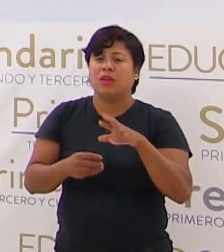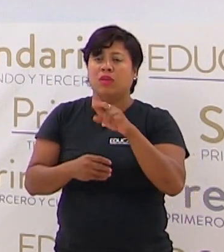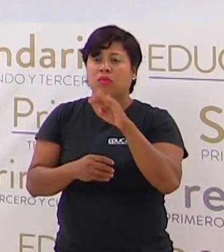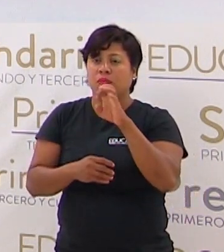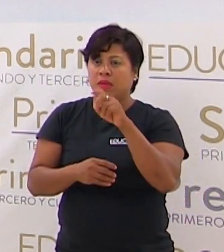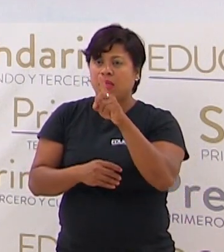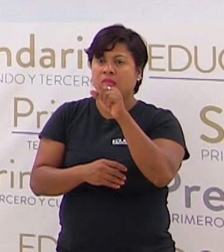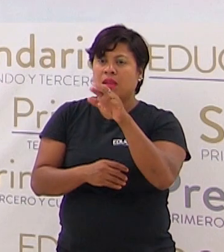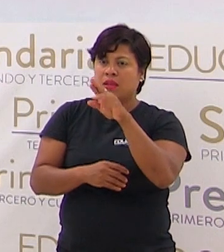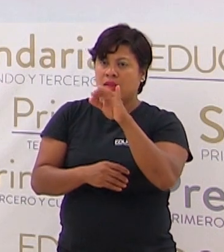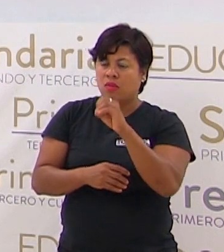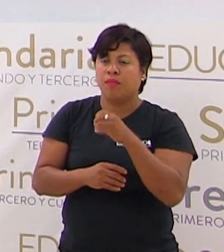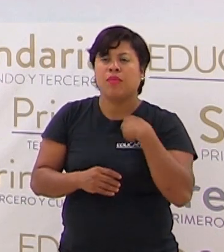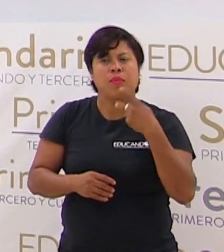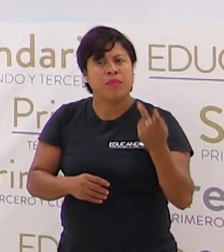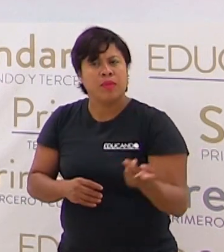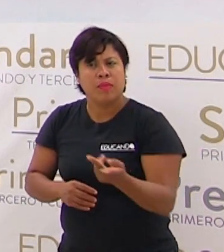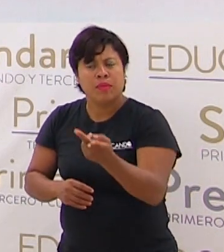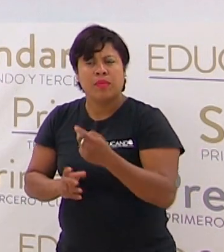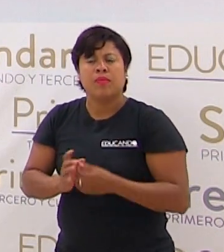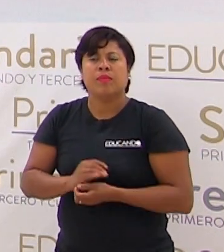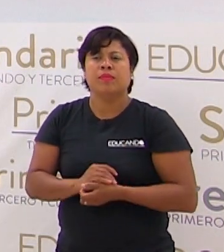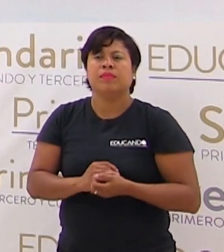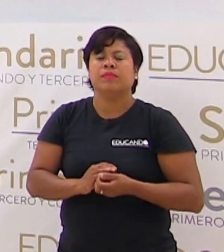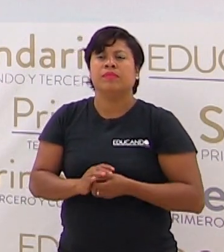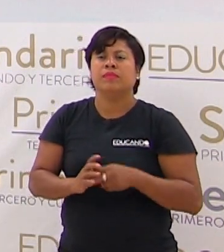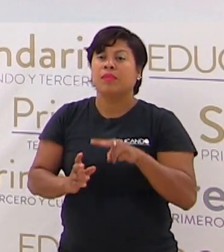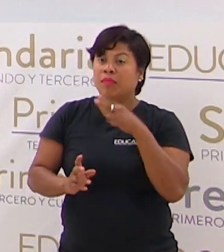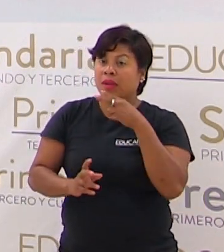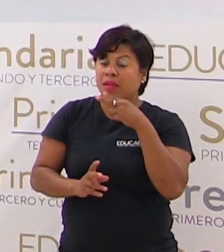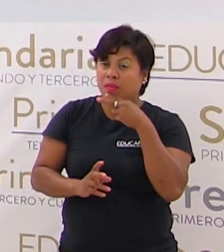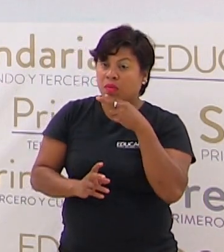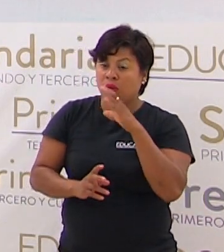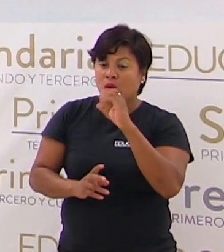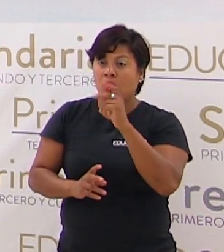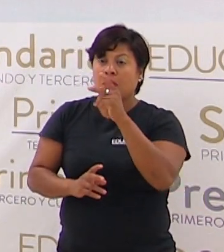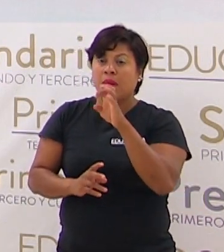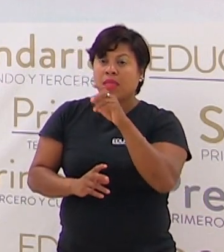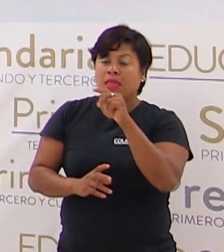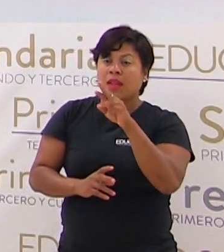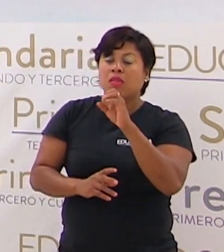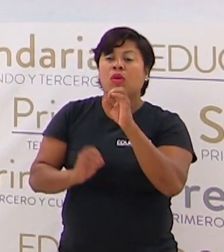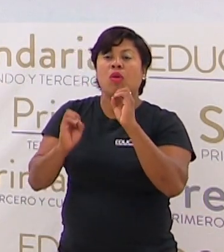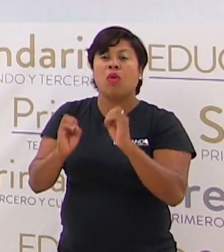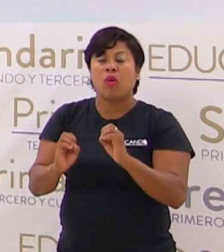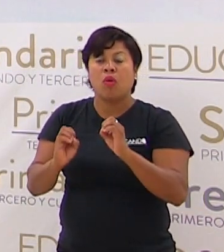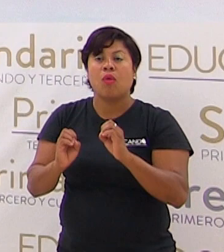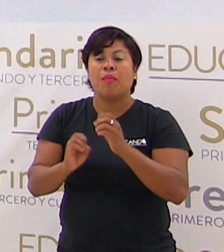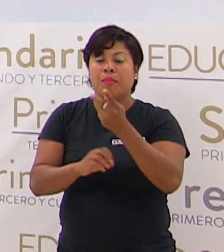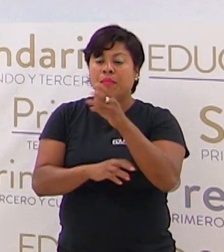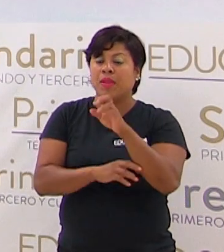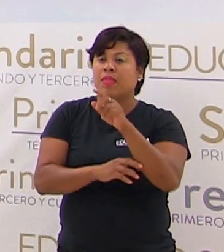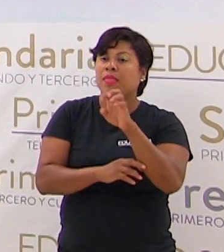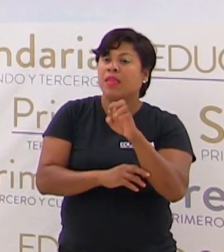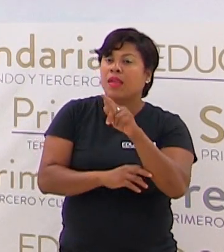profundamente a Rubén Darío. Pregunto, ¿verbo en copretérito o pretérito?